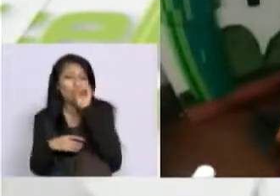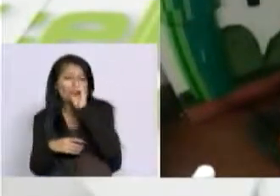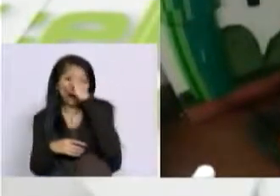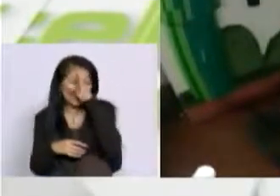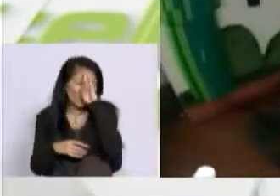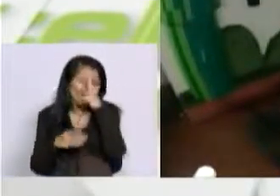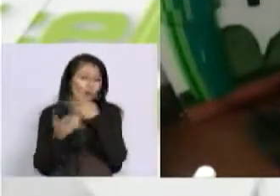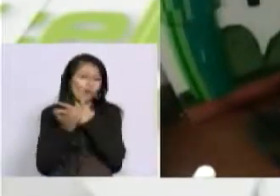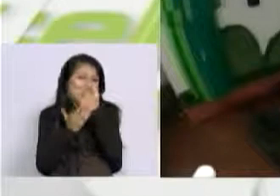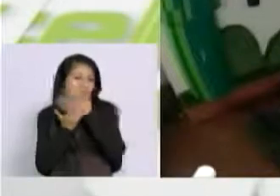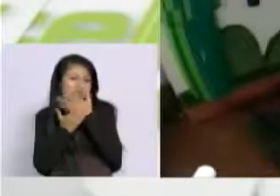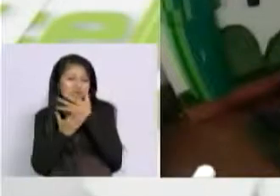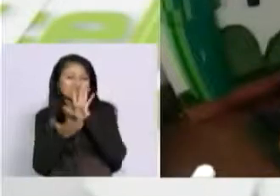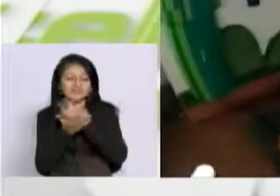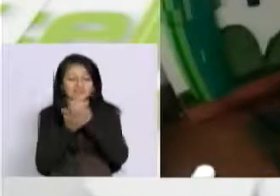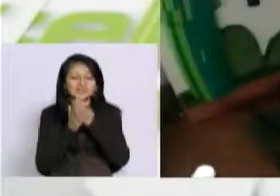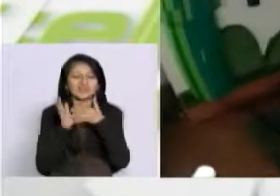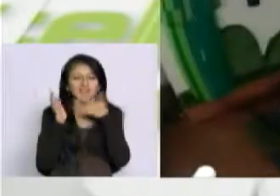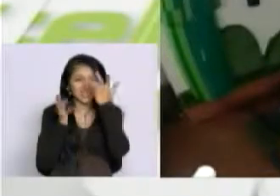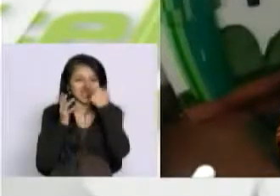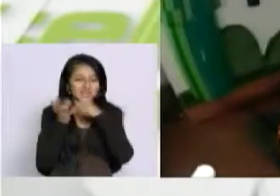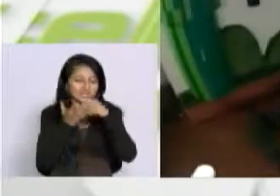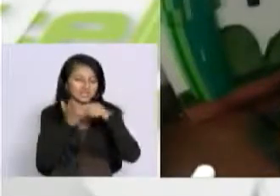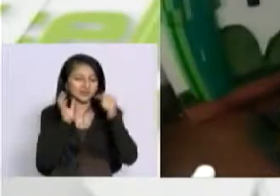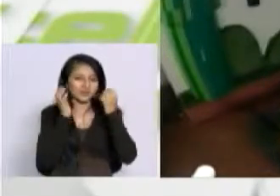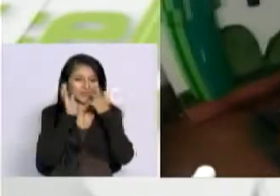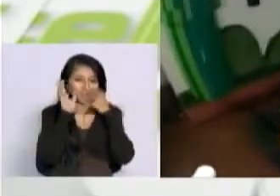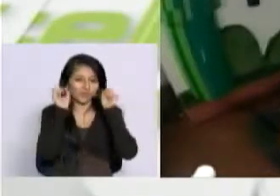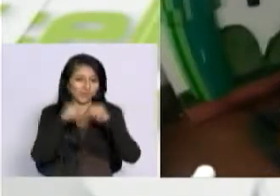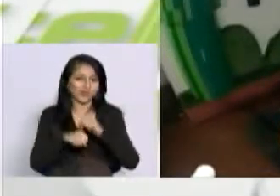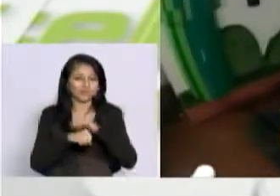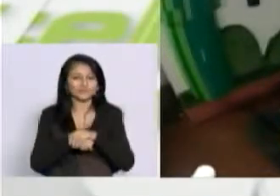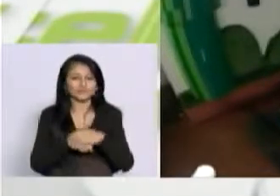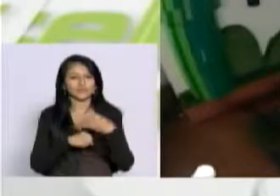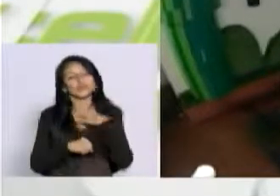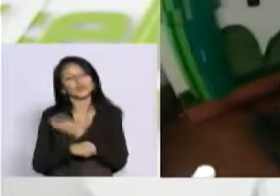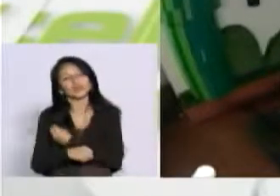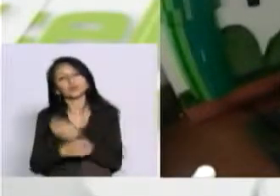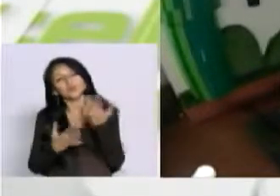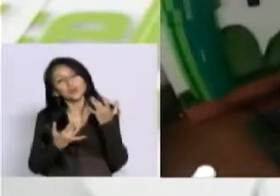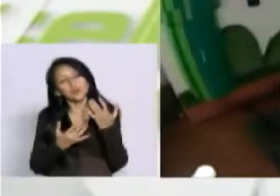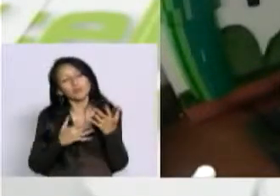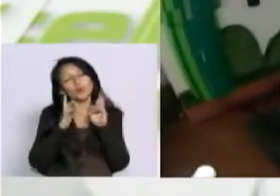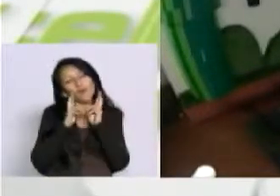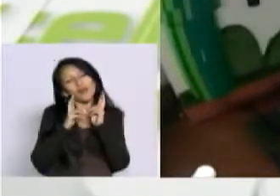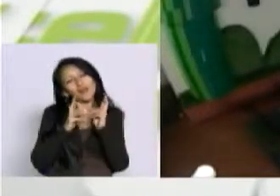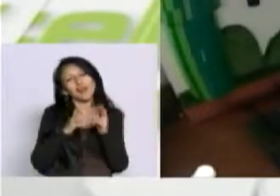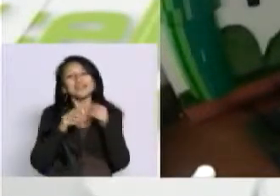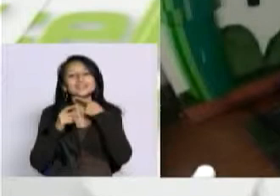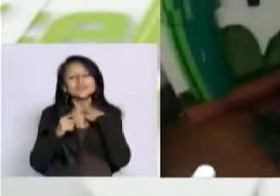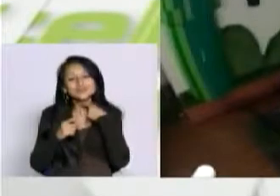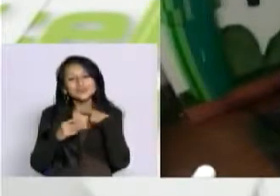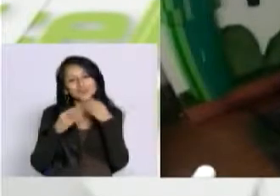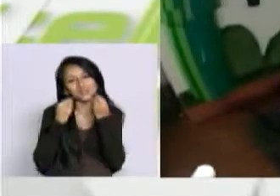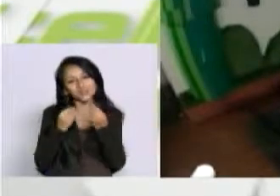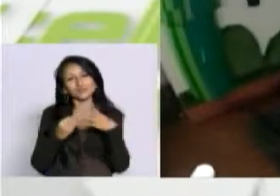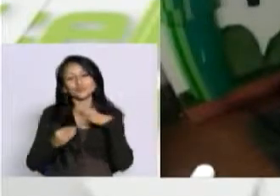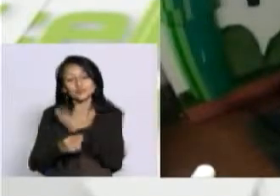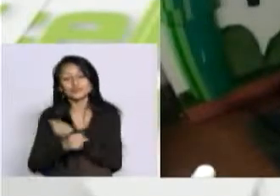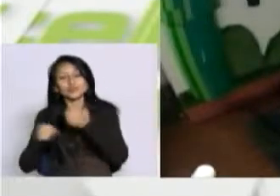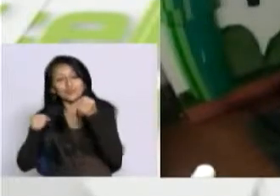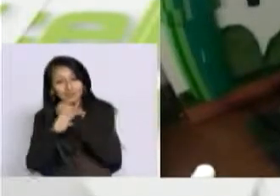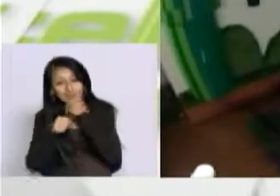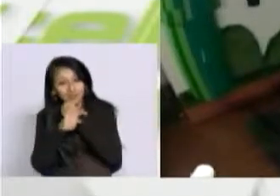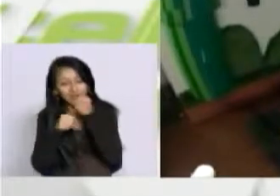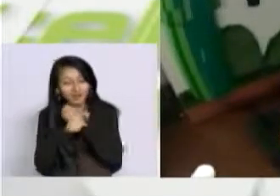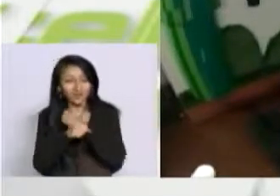pueden escribir a nuestro correo electrónico, a las redes sociales, pero esperamos que de corazón les guste mucho esto que estamos haciendo para